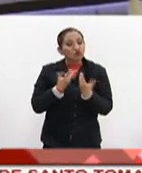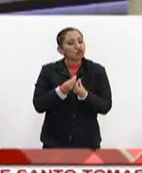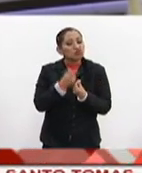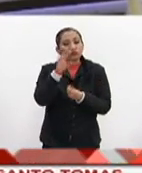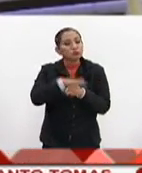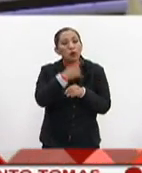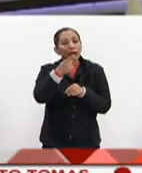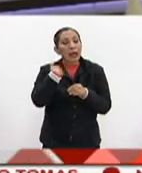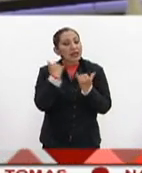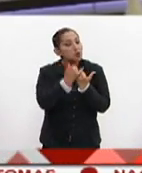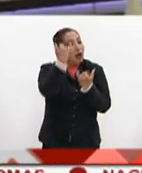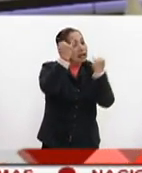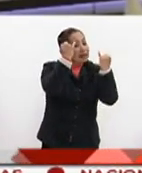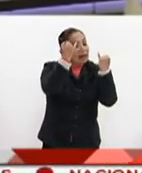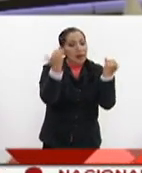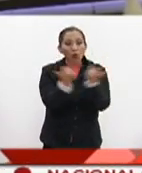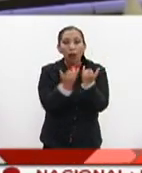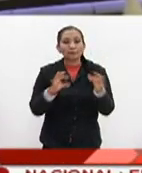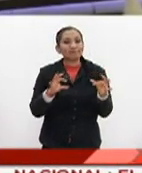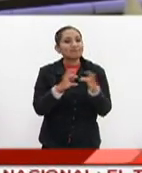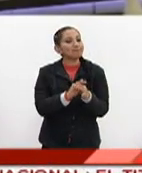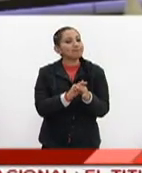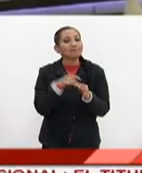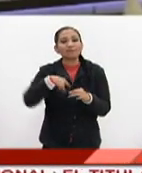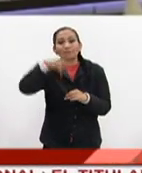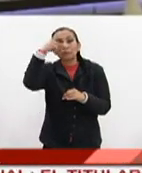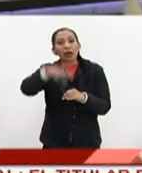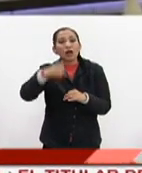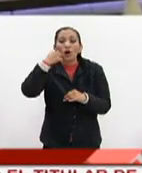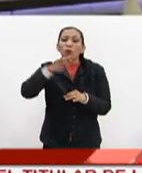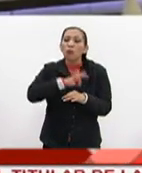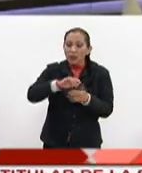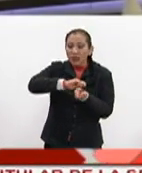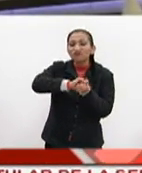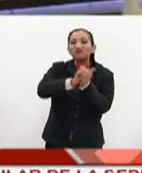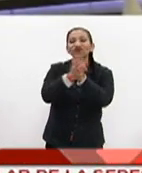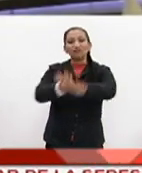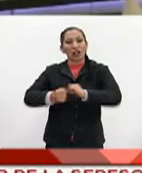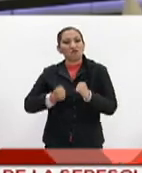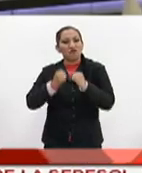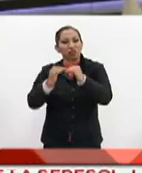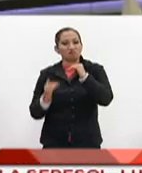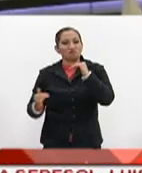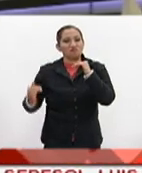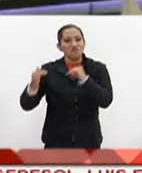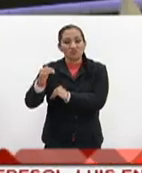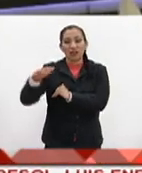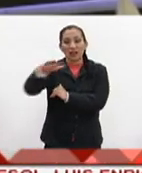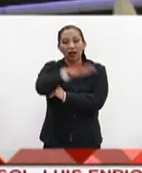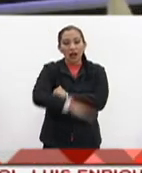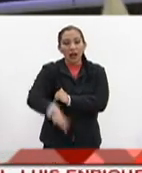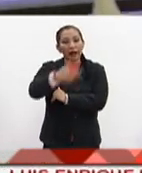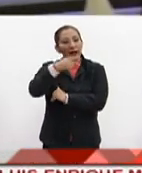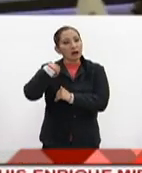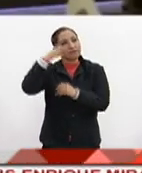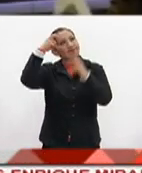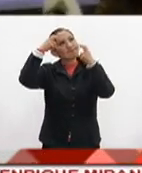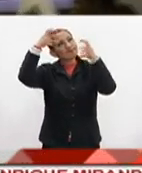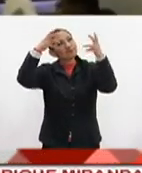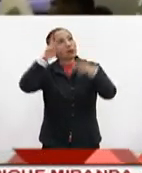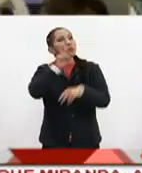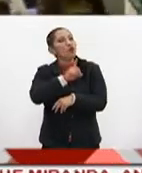porque compartimos una visión en común, que México se puede convertir en una potencia donde se cumplan los sueños